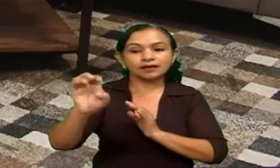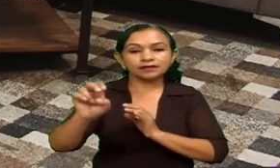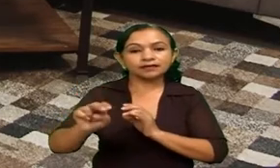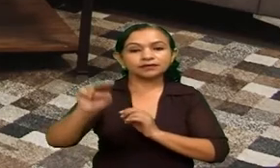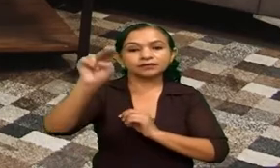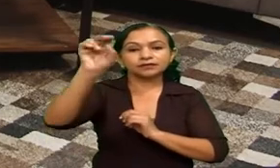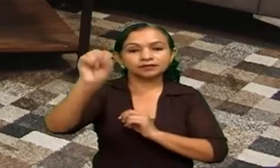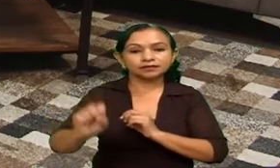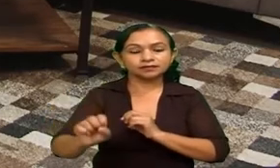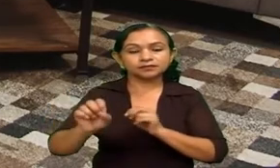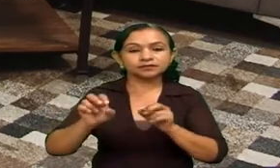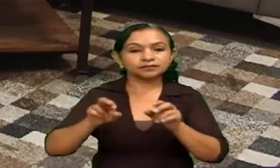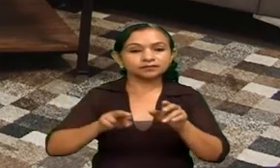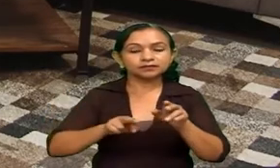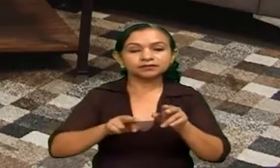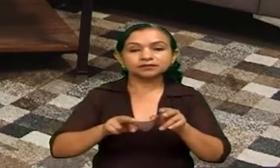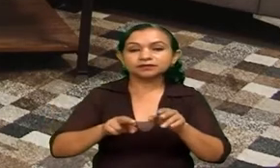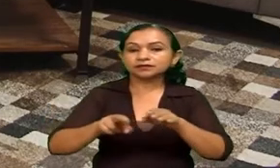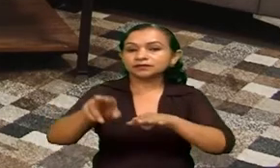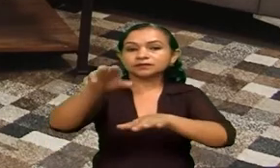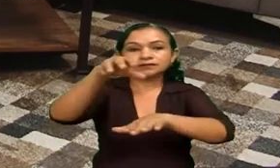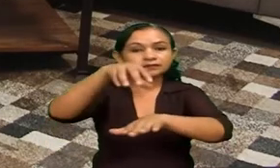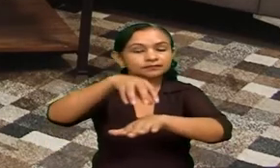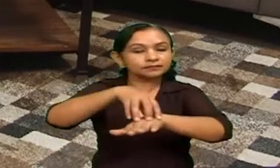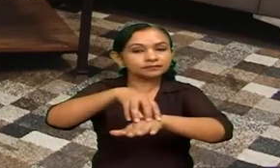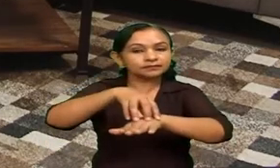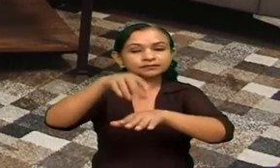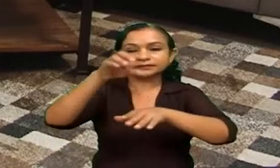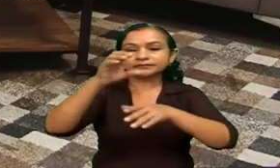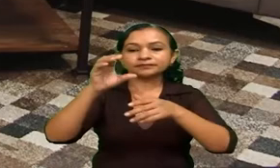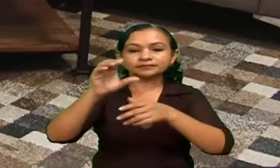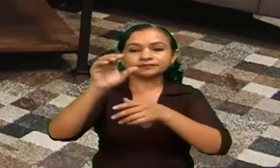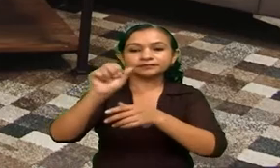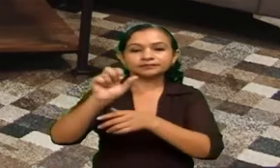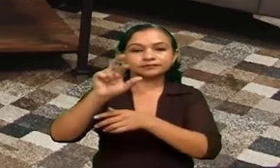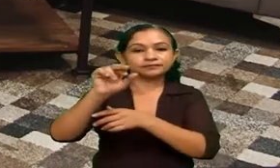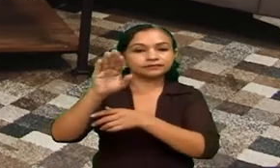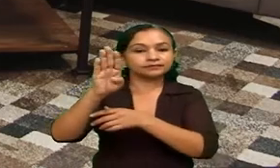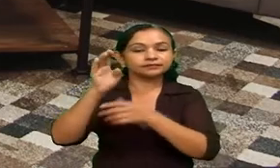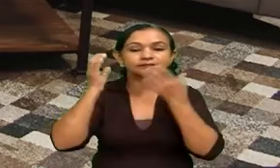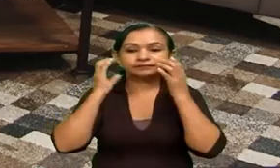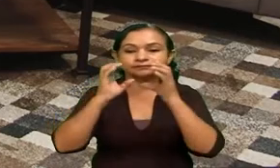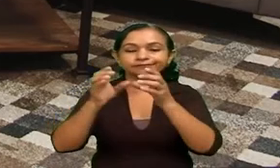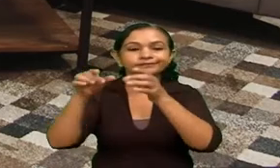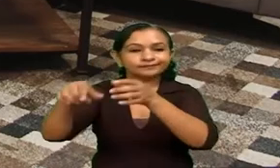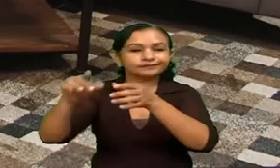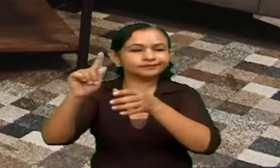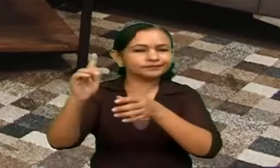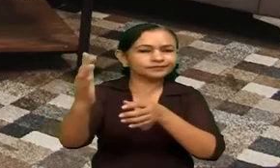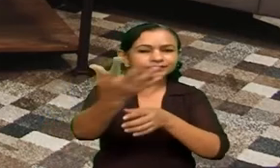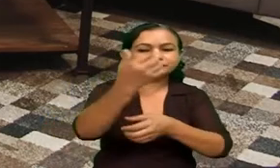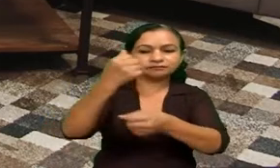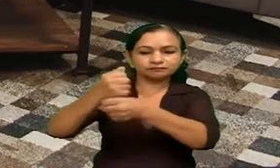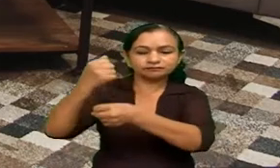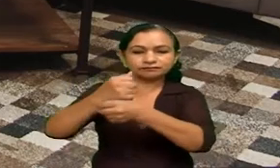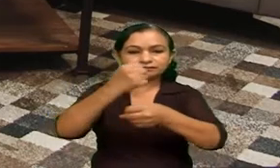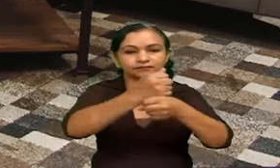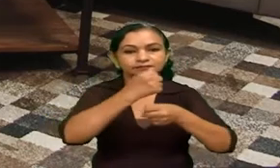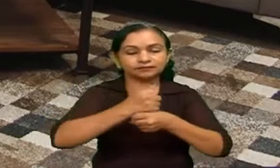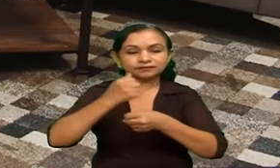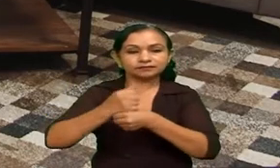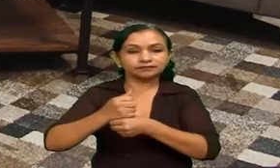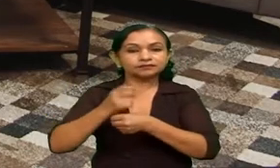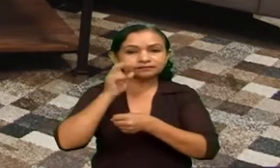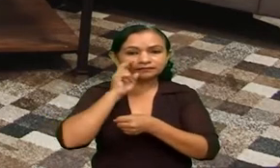sur, Río San Juan, ¿verdad? Toda la Costa Caribe. Entonces, si vos ves lo que hemos